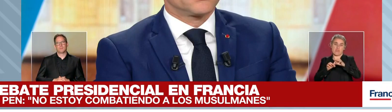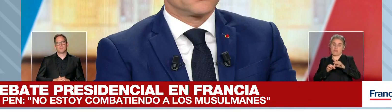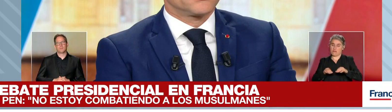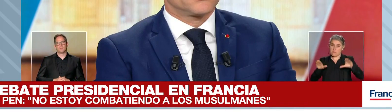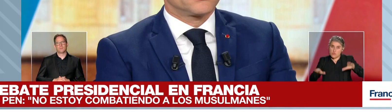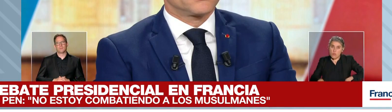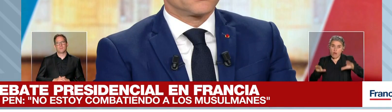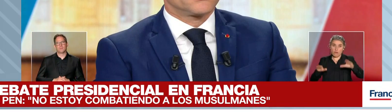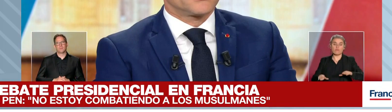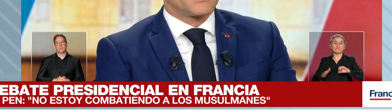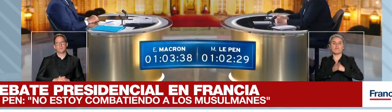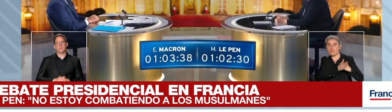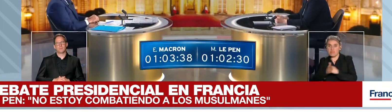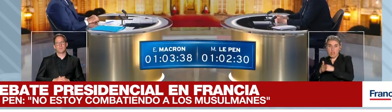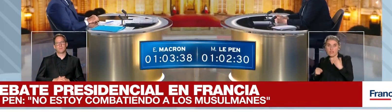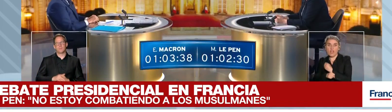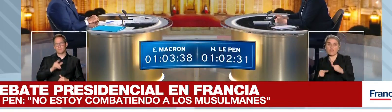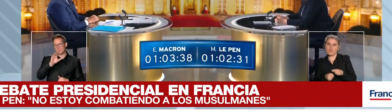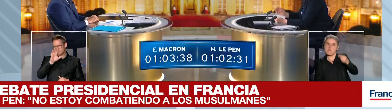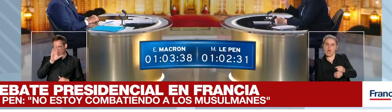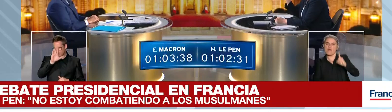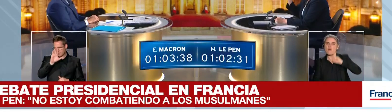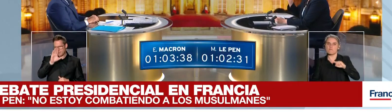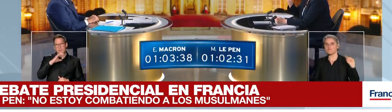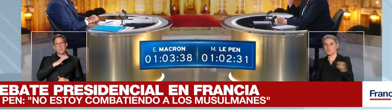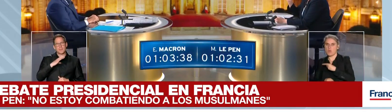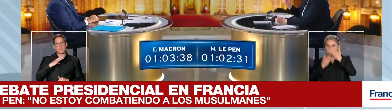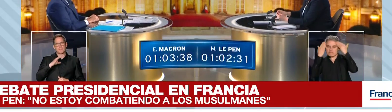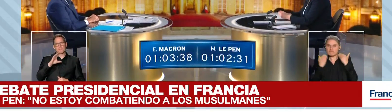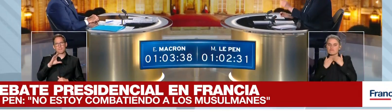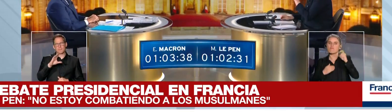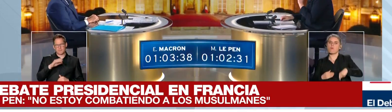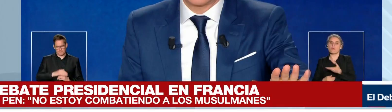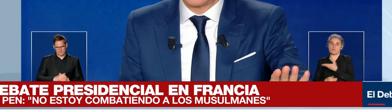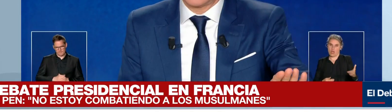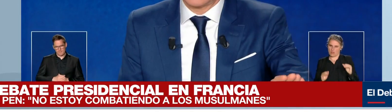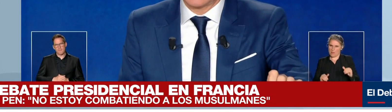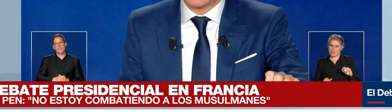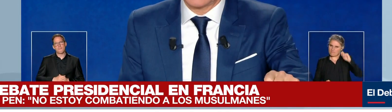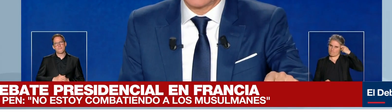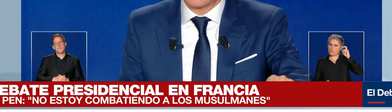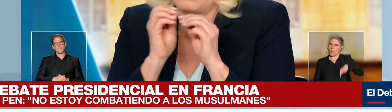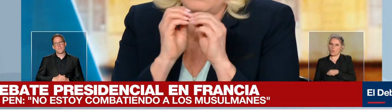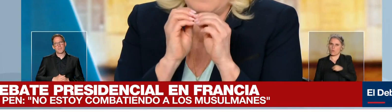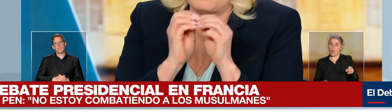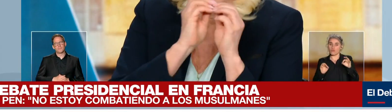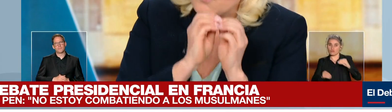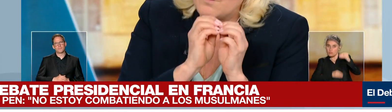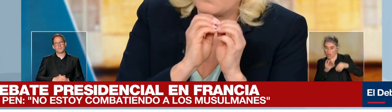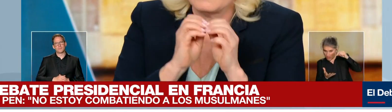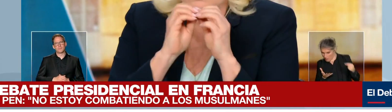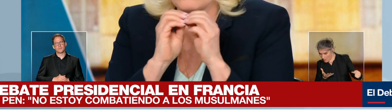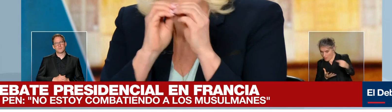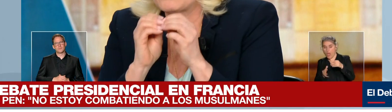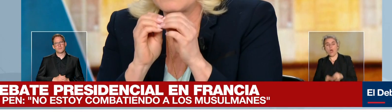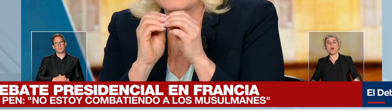donde los islamistas han ganado, señora Le Pen, le han obligado a las mujeres a usar el velo. De hecho, en